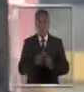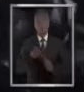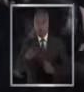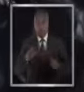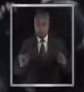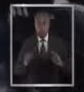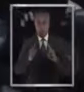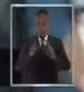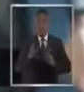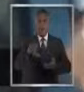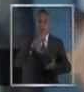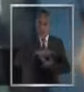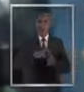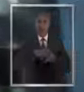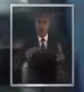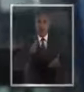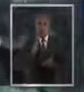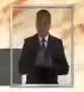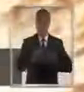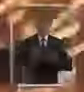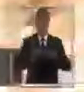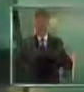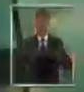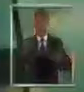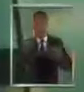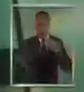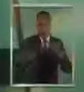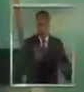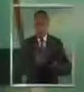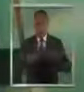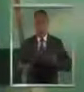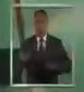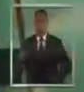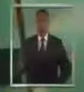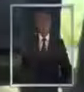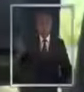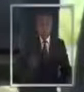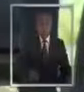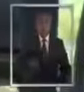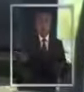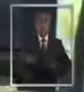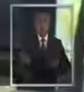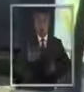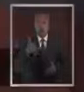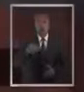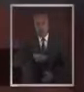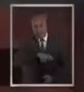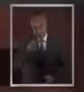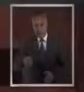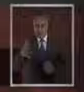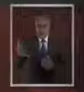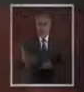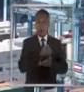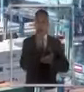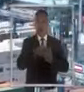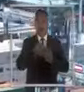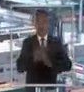solidario. Volvemos porque vamos a recuperar el liderazgo y la capacidad de crecer y crear buenos